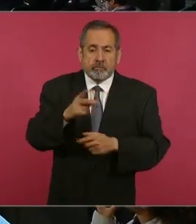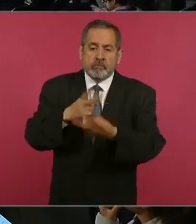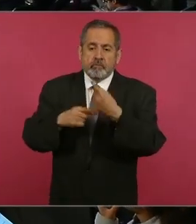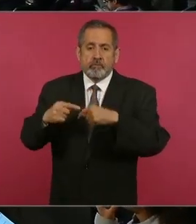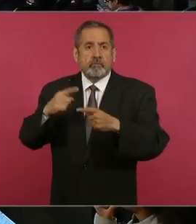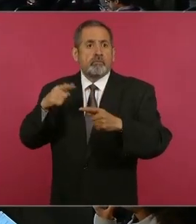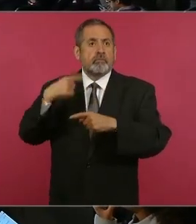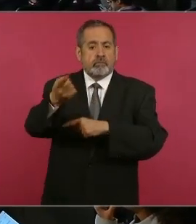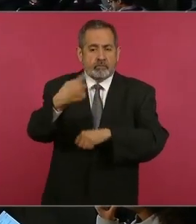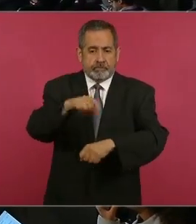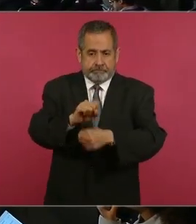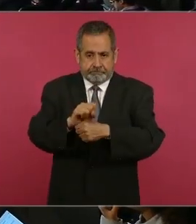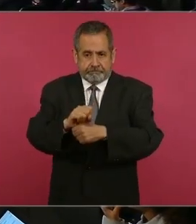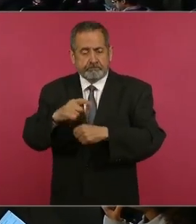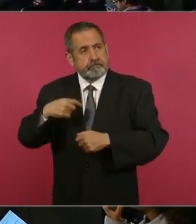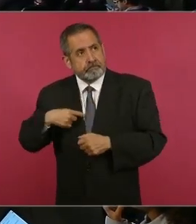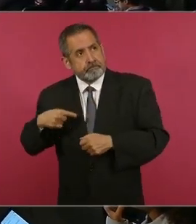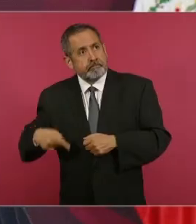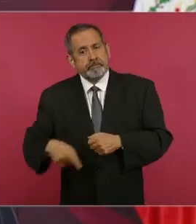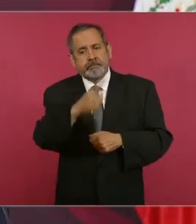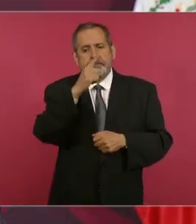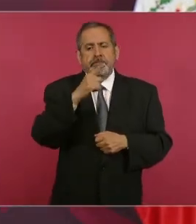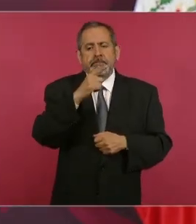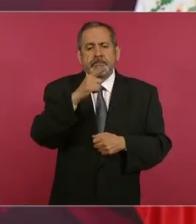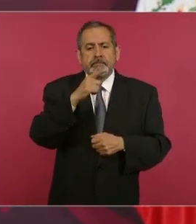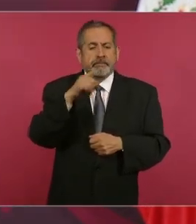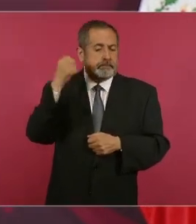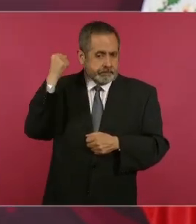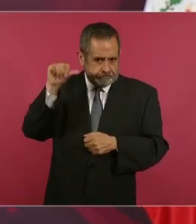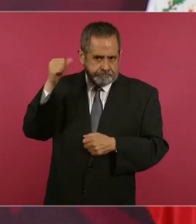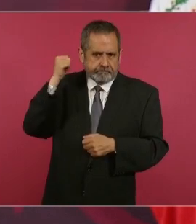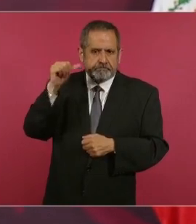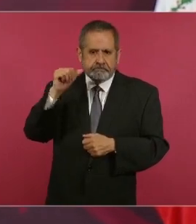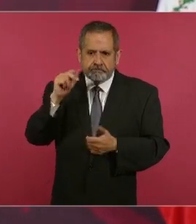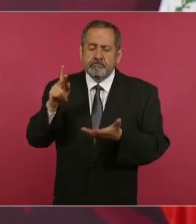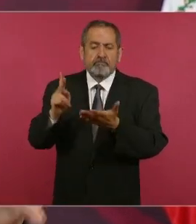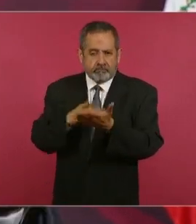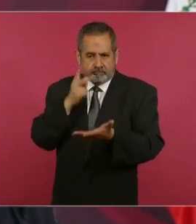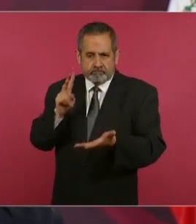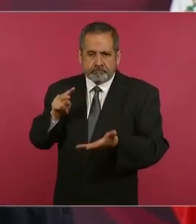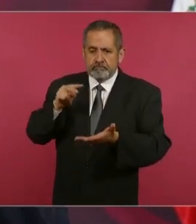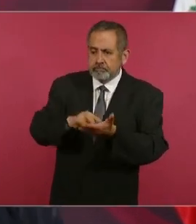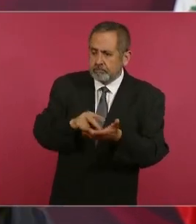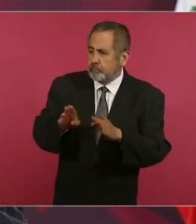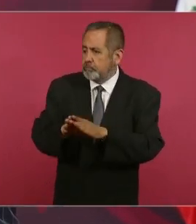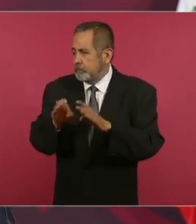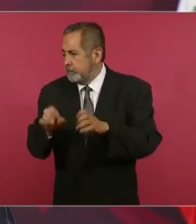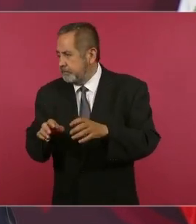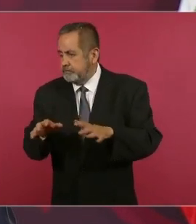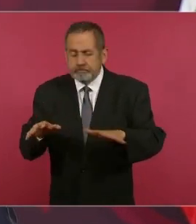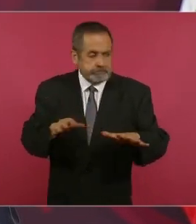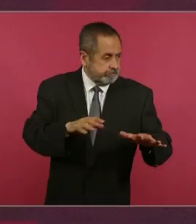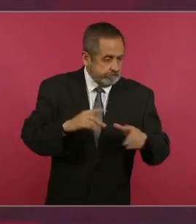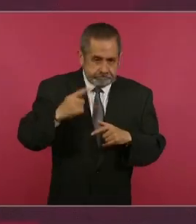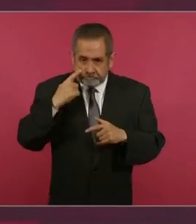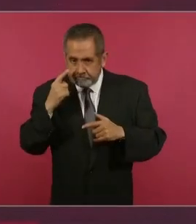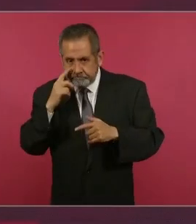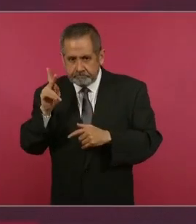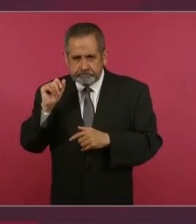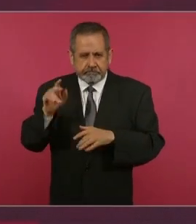regresando la semana próxima, voy a Acapulco de nuevo, a ver cómo va el plan.